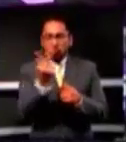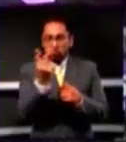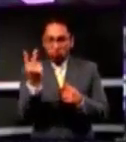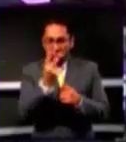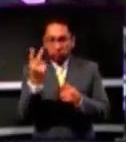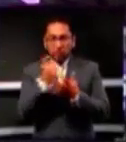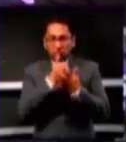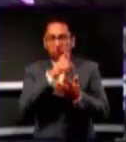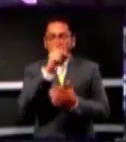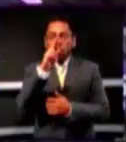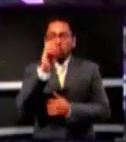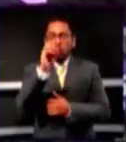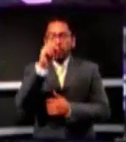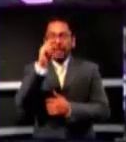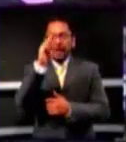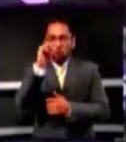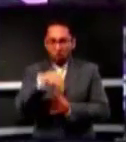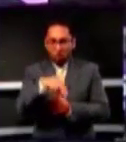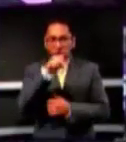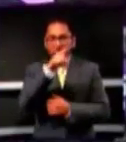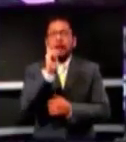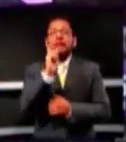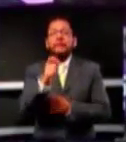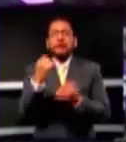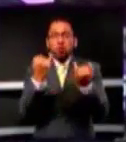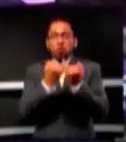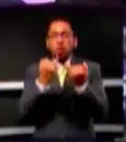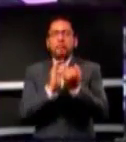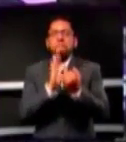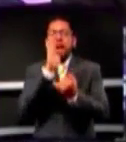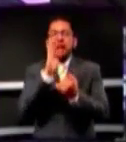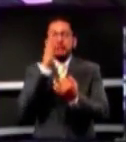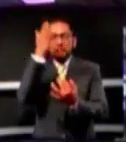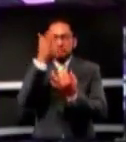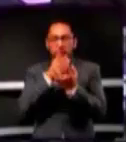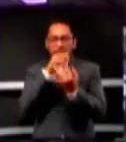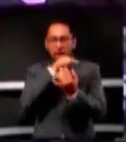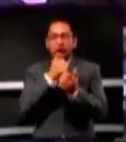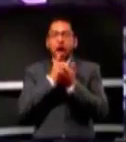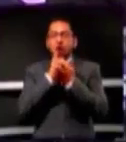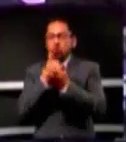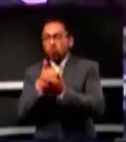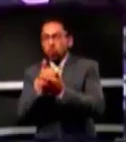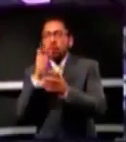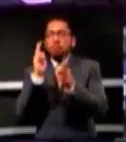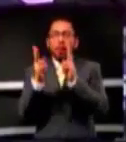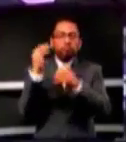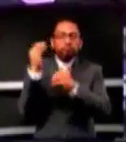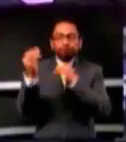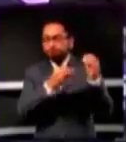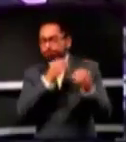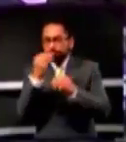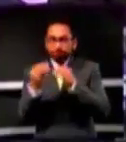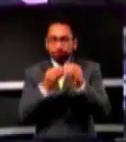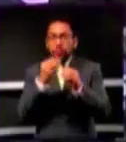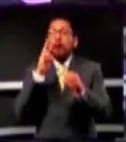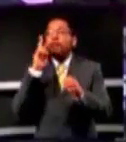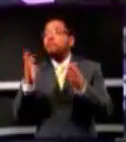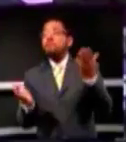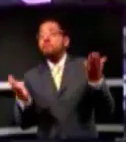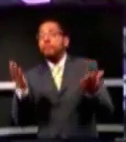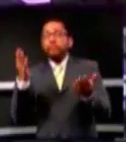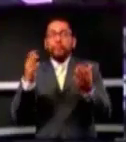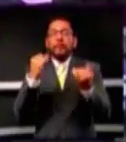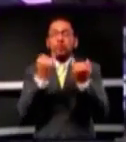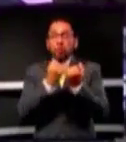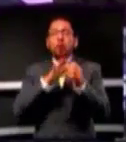donde la PRODECOM funge como el mediador de uh-huh las partes, ¿no? También me preguntabas que qué porcentaje